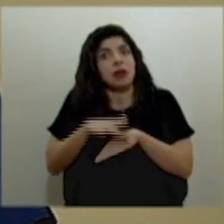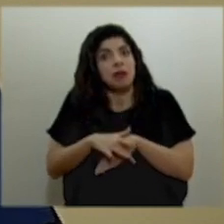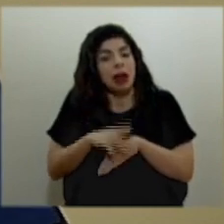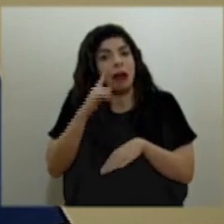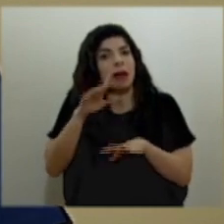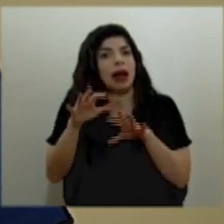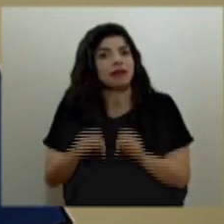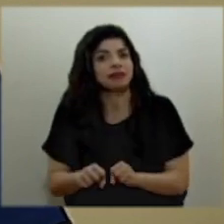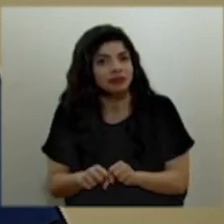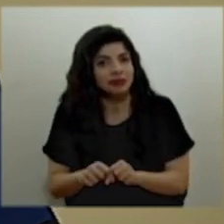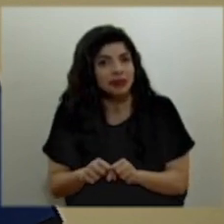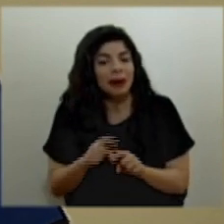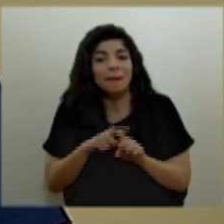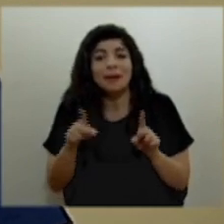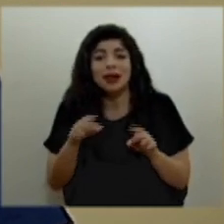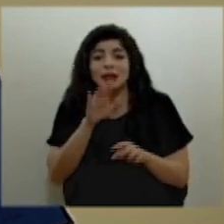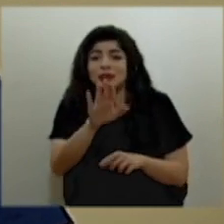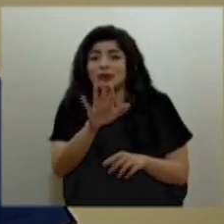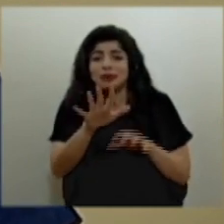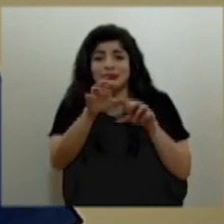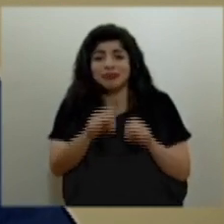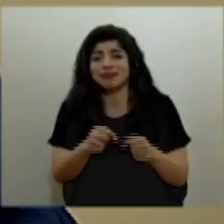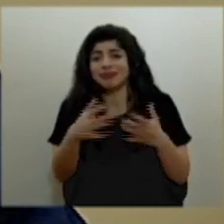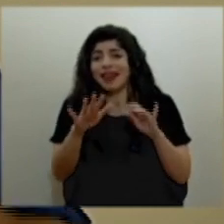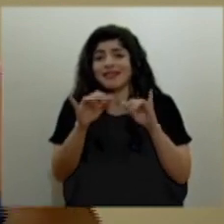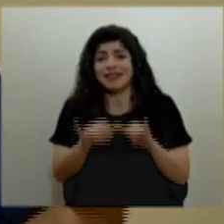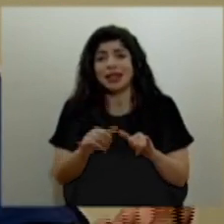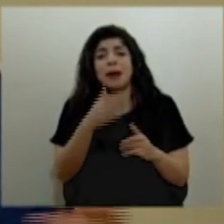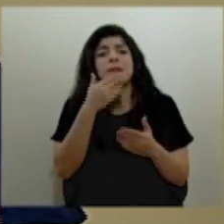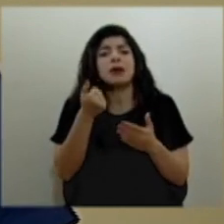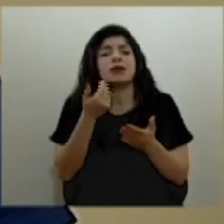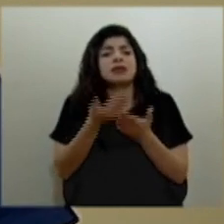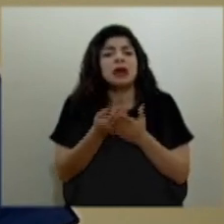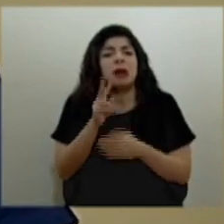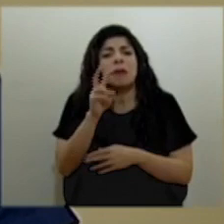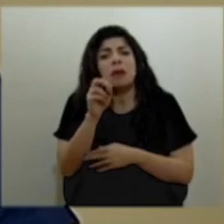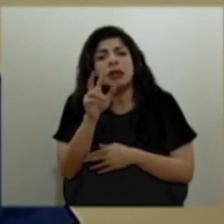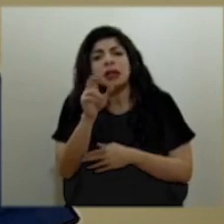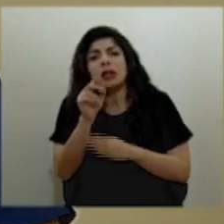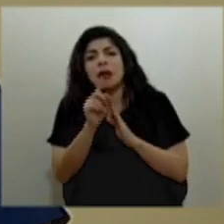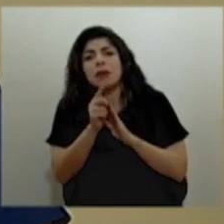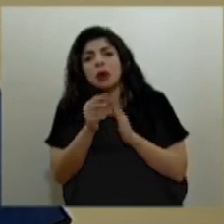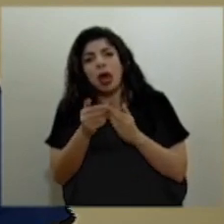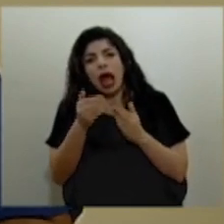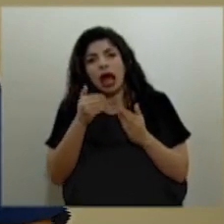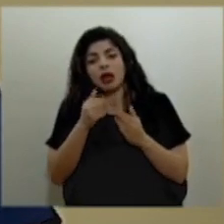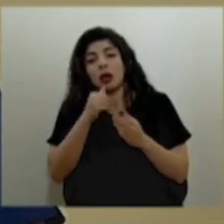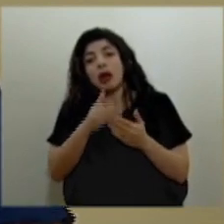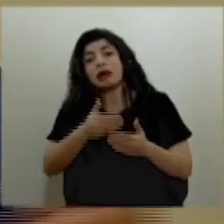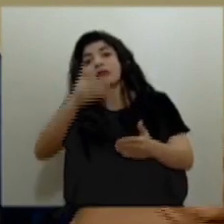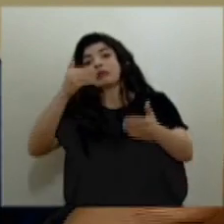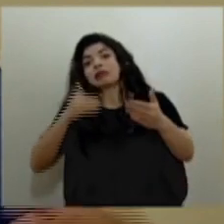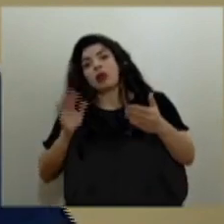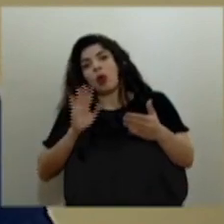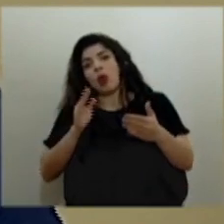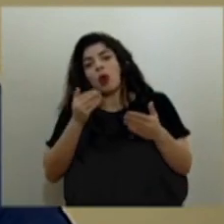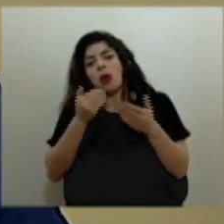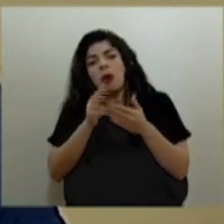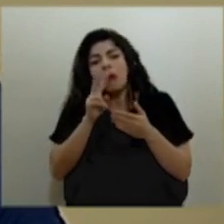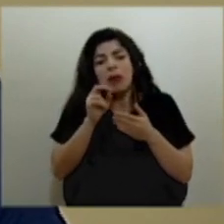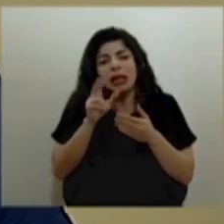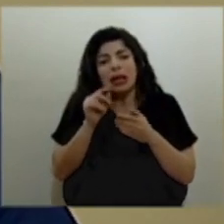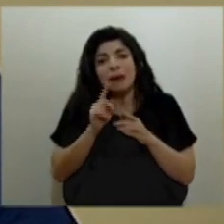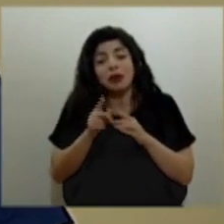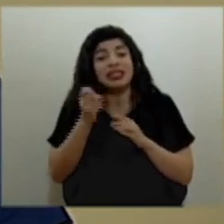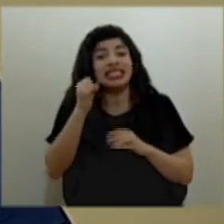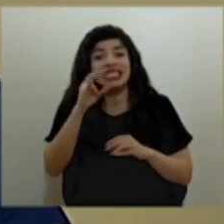el cupo. El campo está reservado, entonces lo ideal es llegar unos 20 o 30 minutos antes, no tanto tiempo, pero eso hace que las filas sean muy